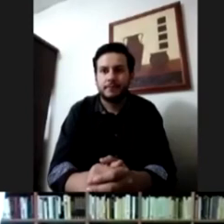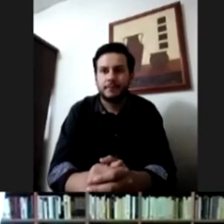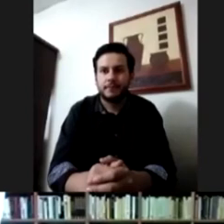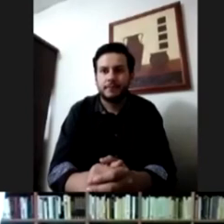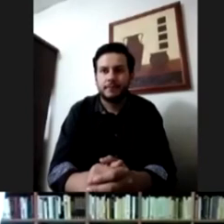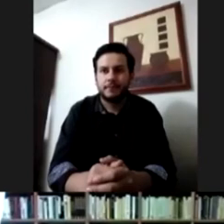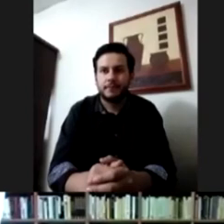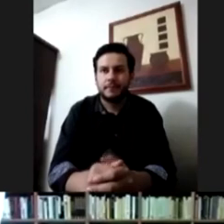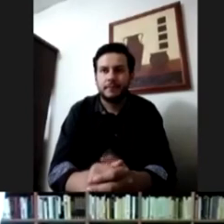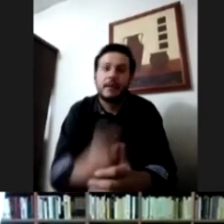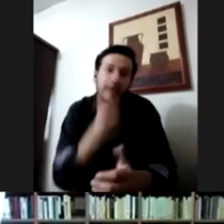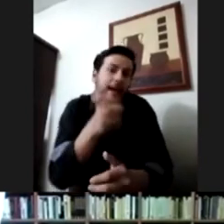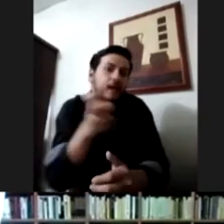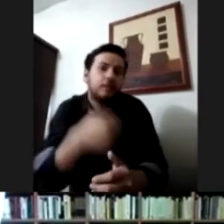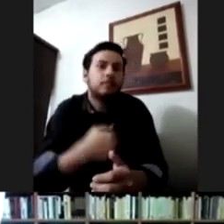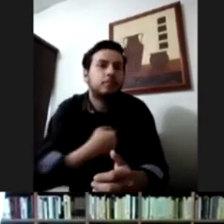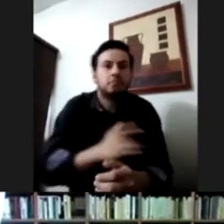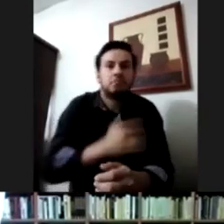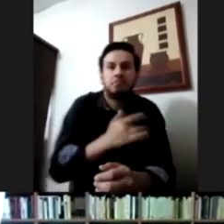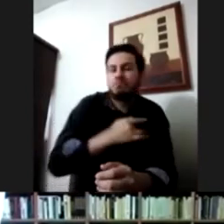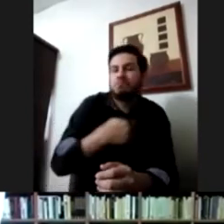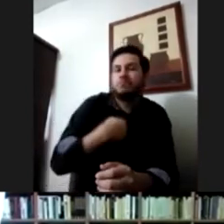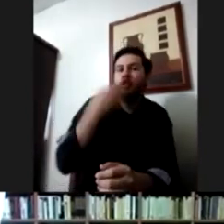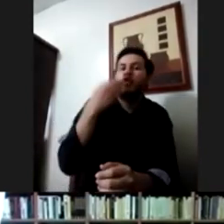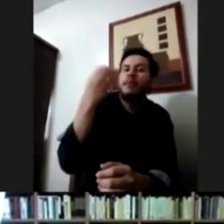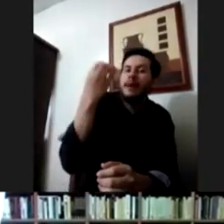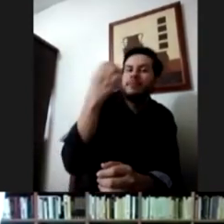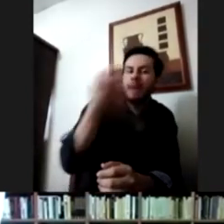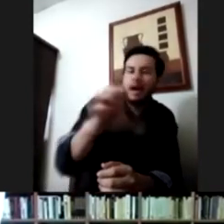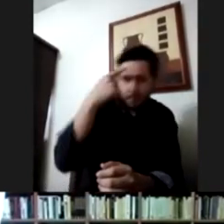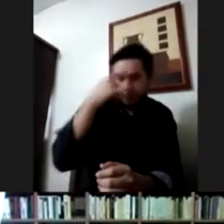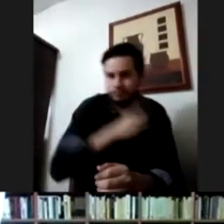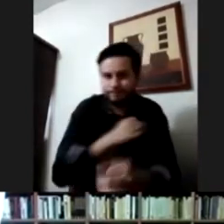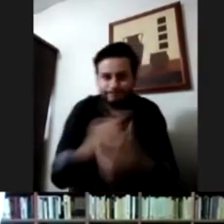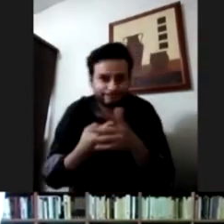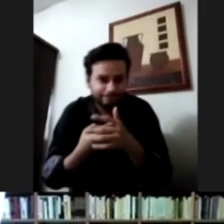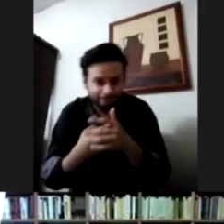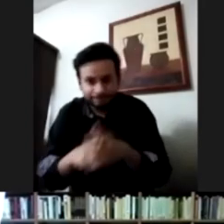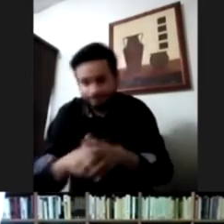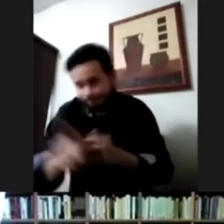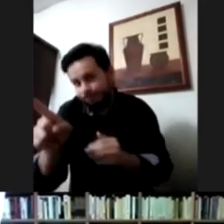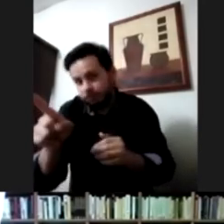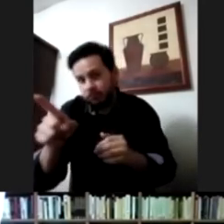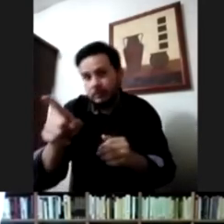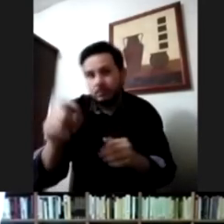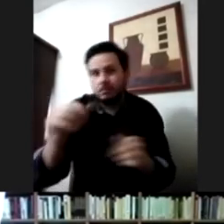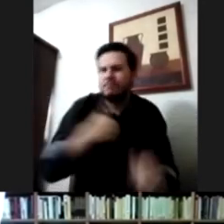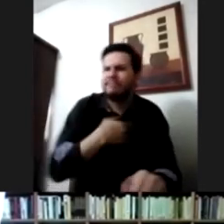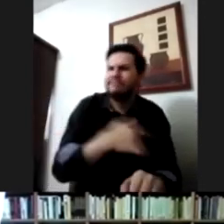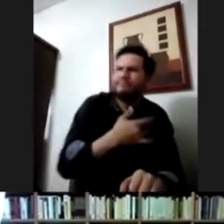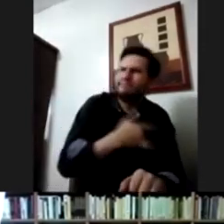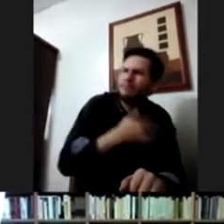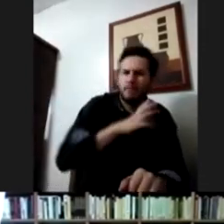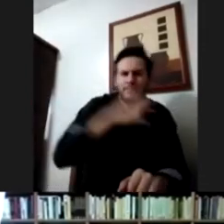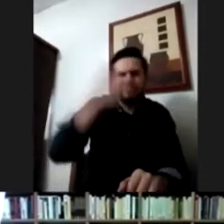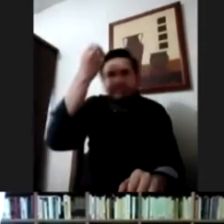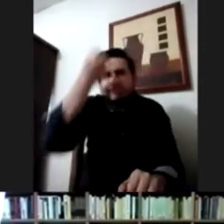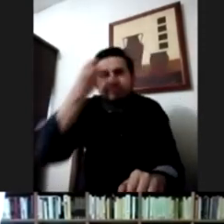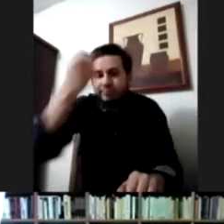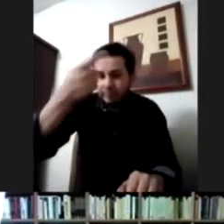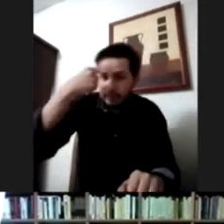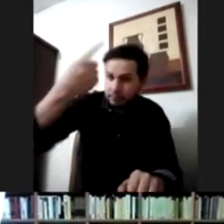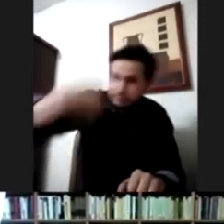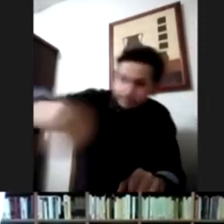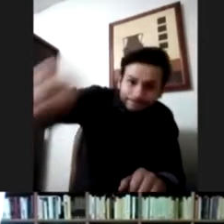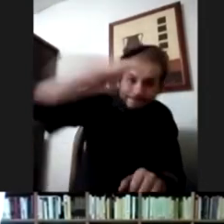ese sería como mi comentario, ¿no? Como para arrancar la reflexión. Hemos visto